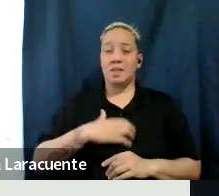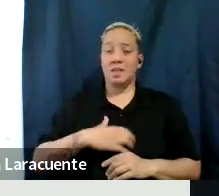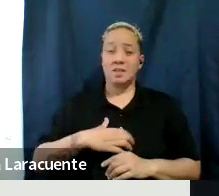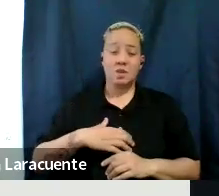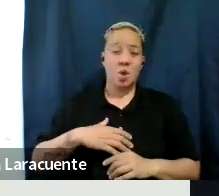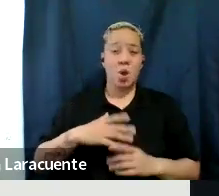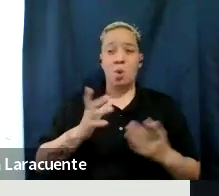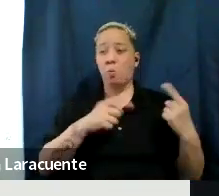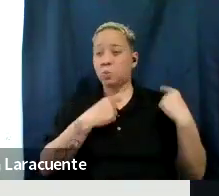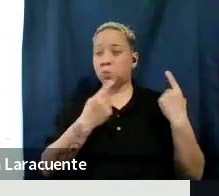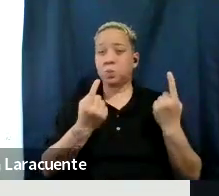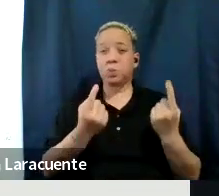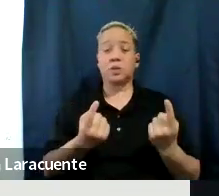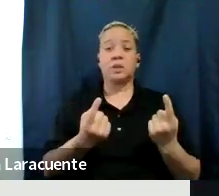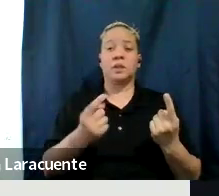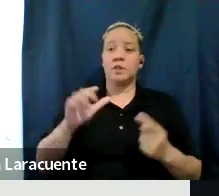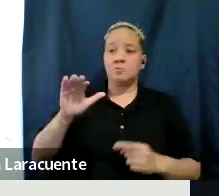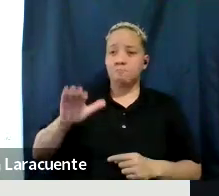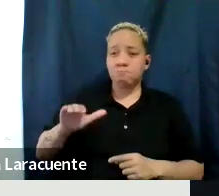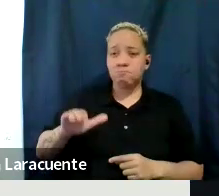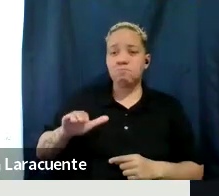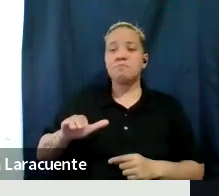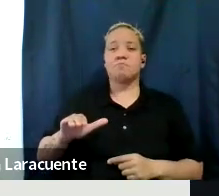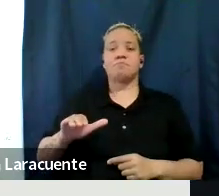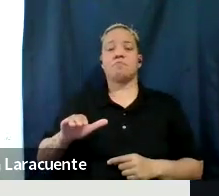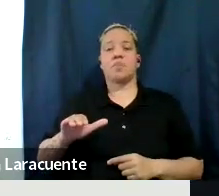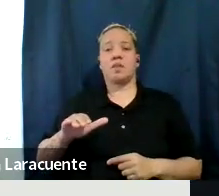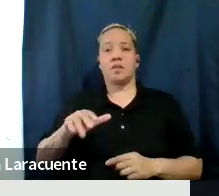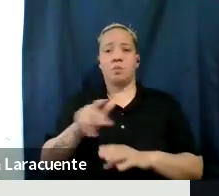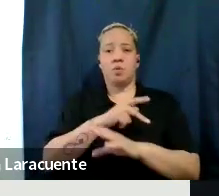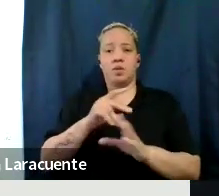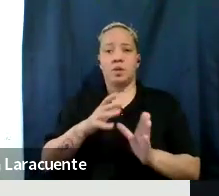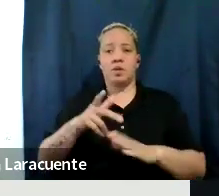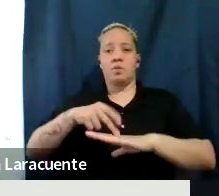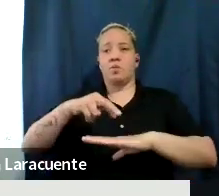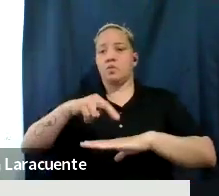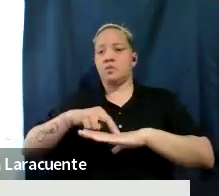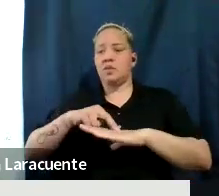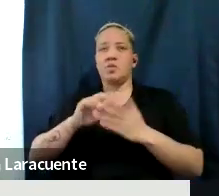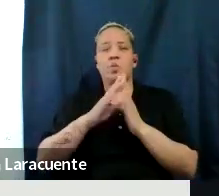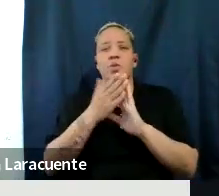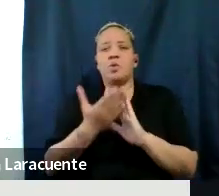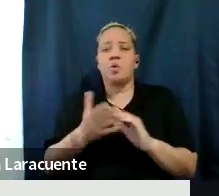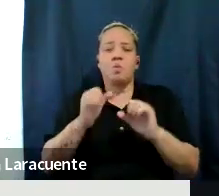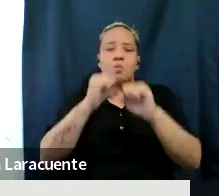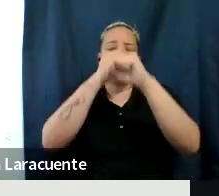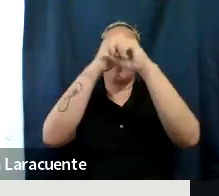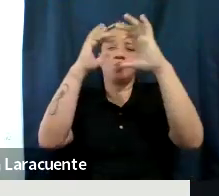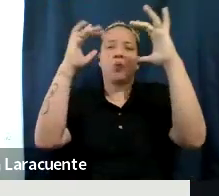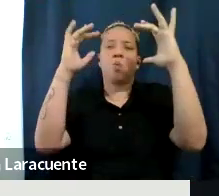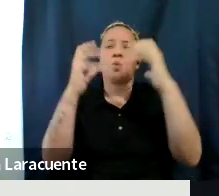pues ya incluso desde la infancia del poeta, Puerto Rico se había convertido algo así como en un sueño, en un